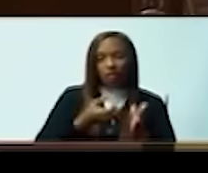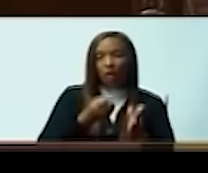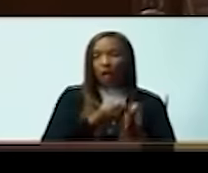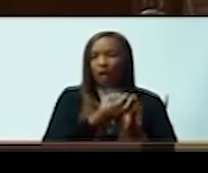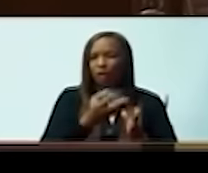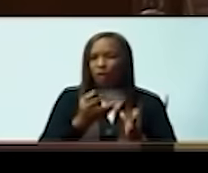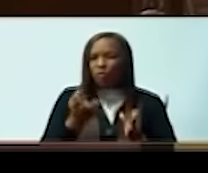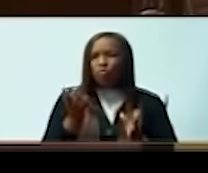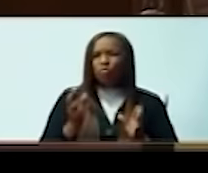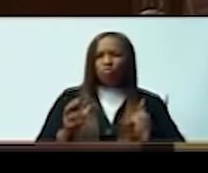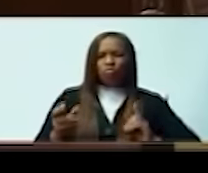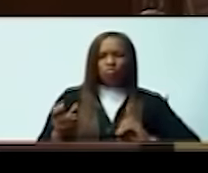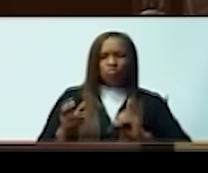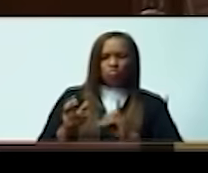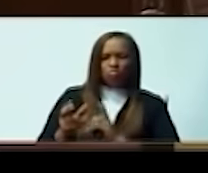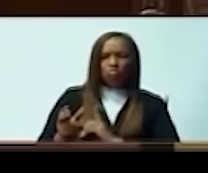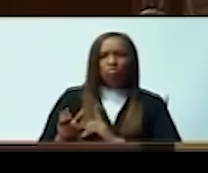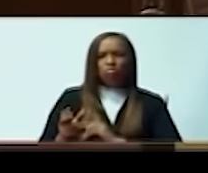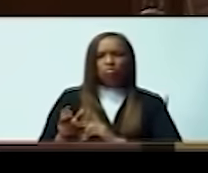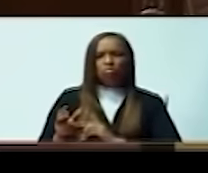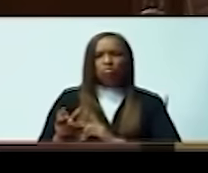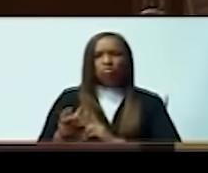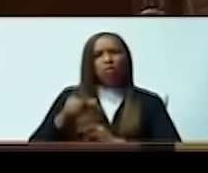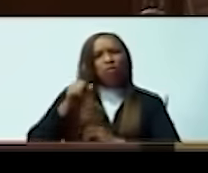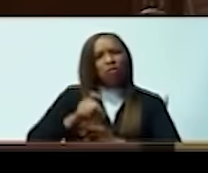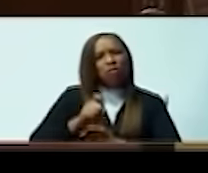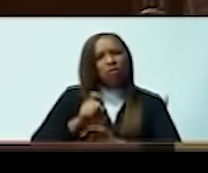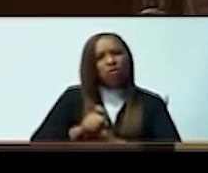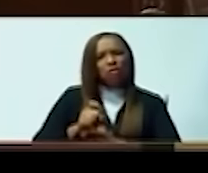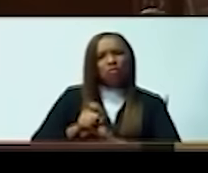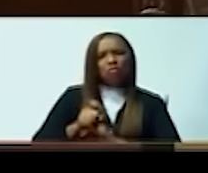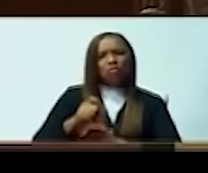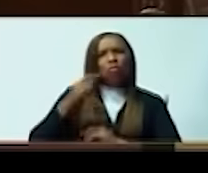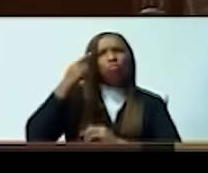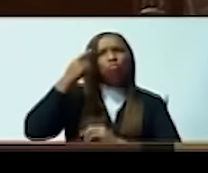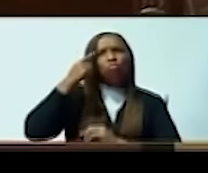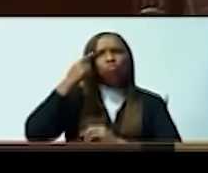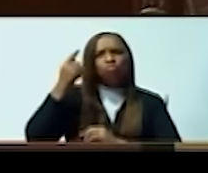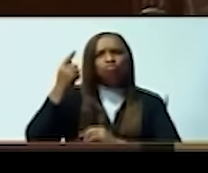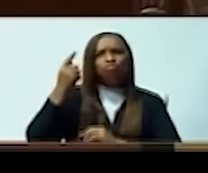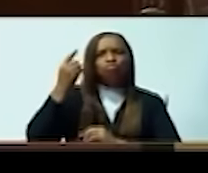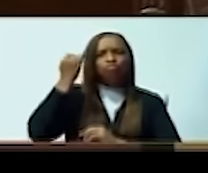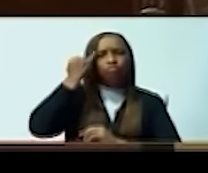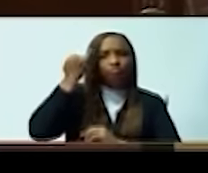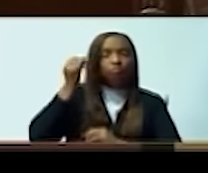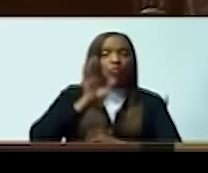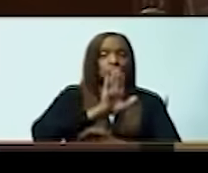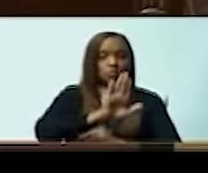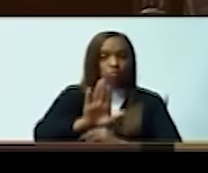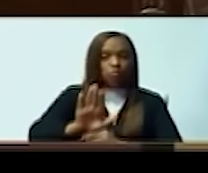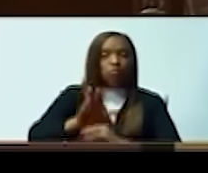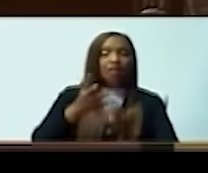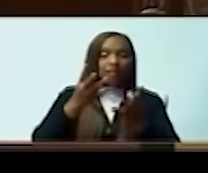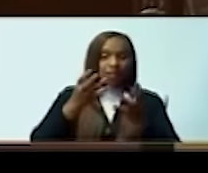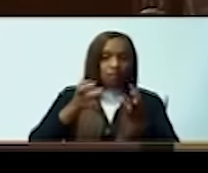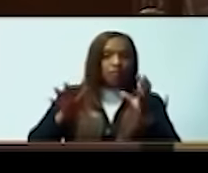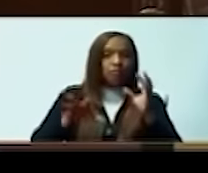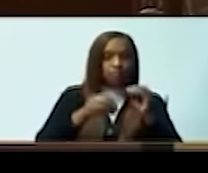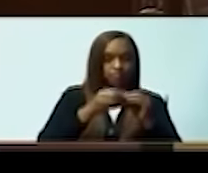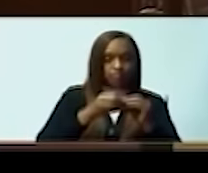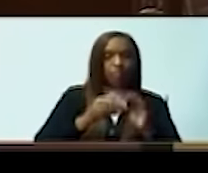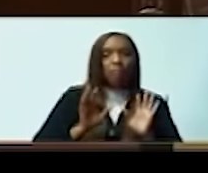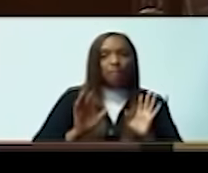hacerle y que estimamos que en la comisión sería lo más factible de hacerlo. En ese sentido,